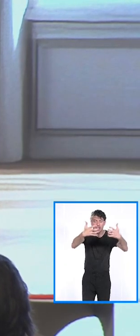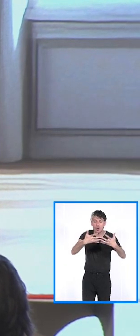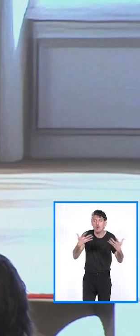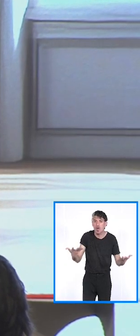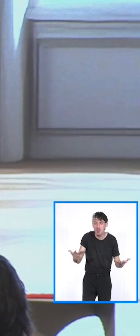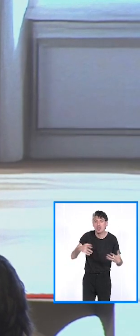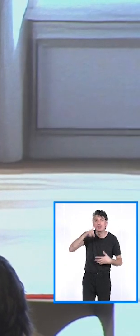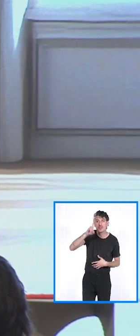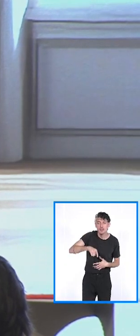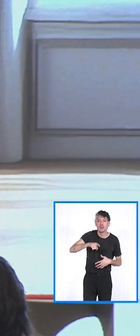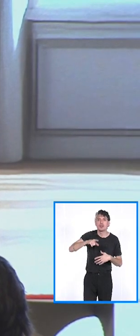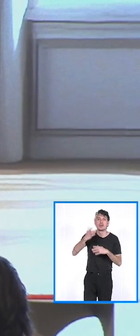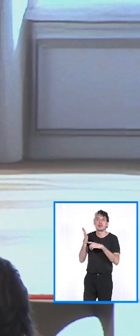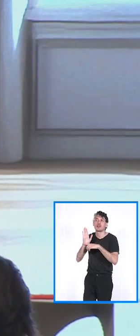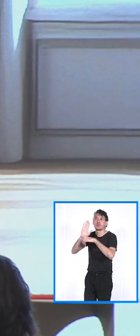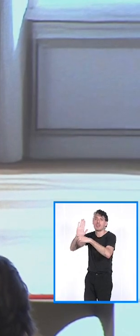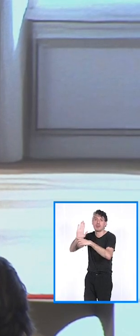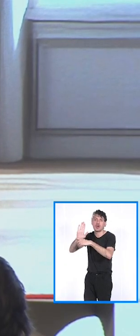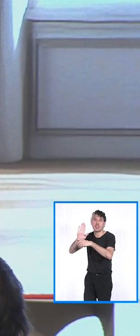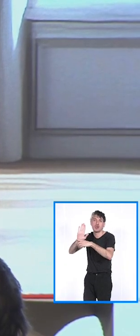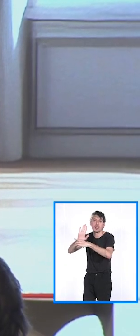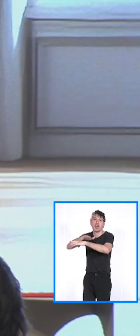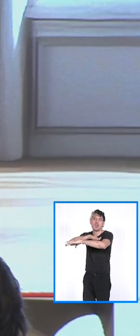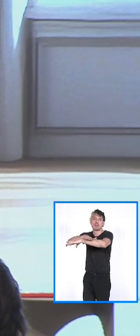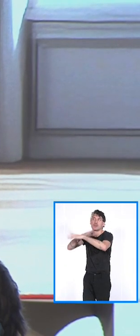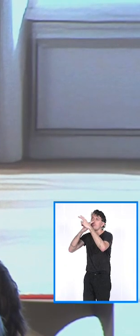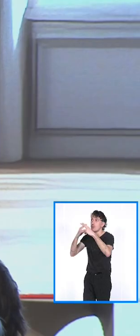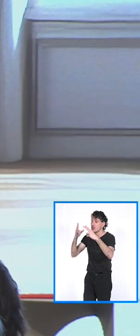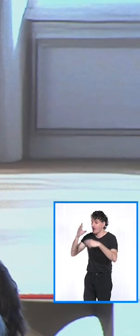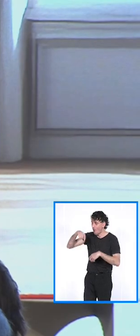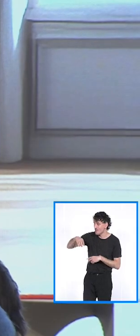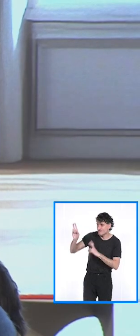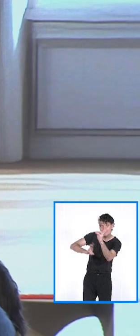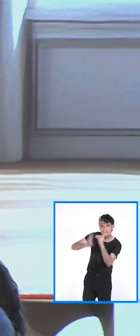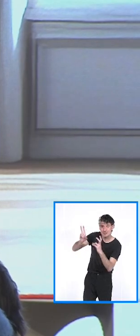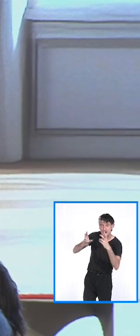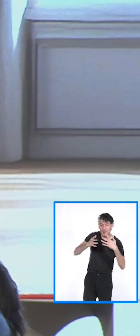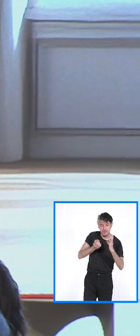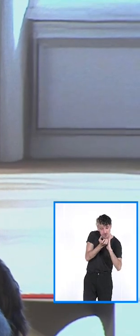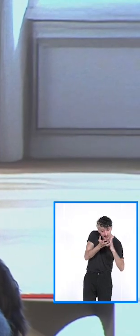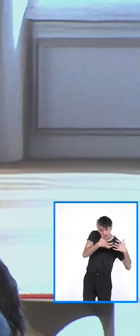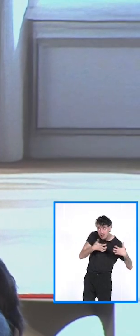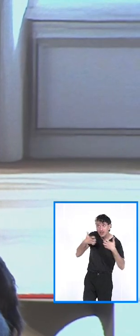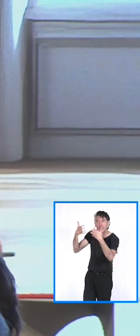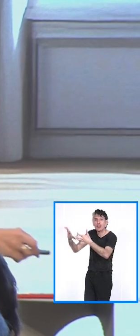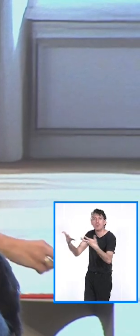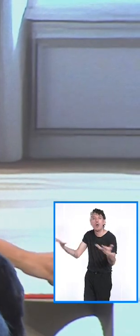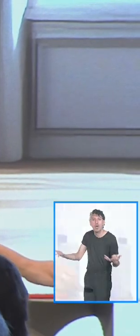trasladar a los representantes de las administraciones públicas que hoy nos acompañáis no entonces bueno va a comenzar